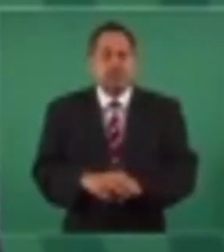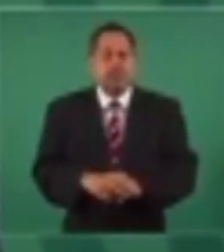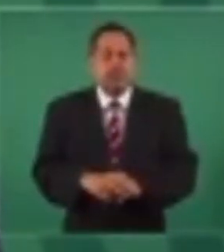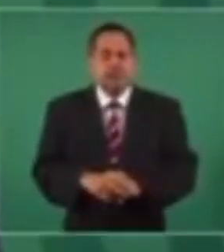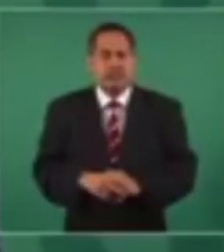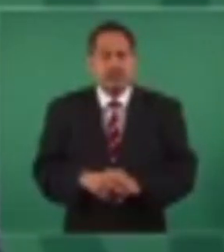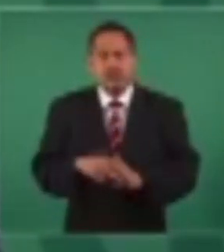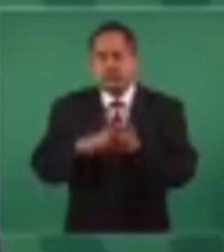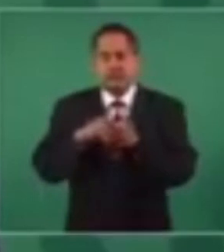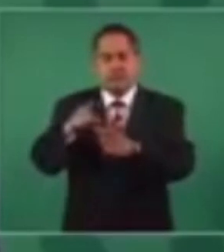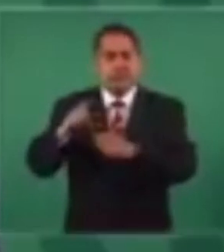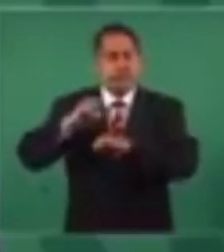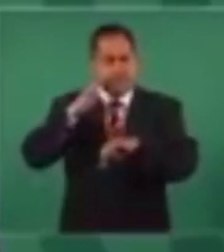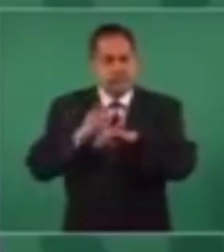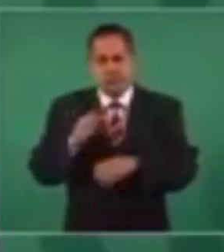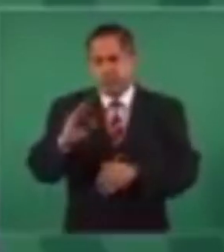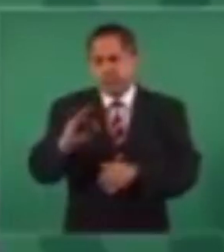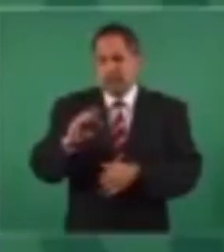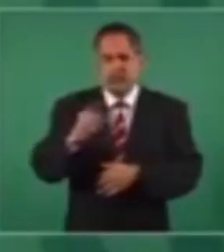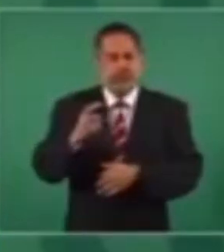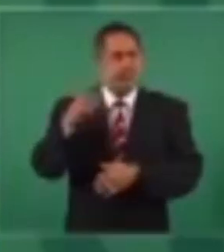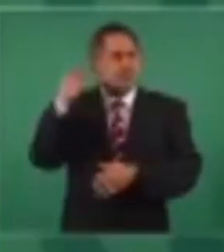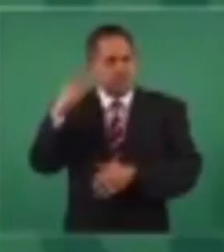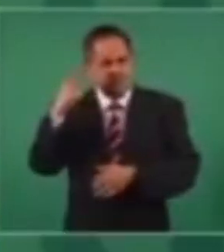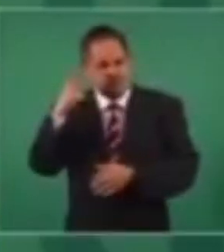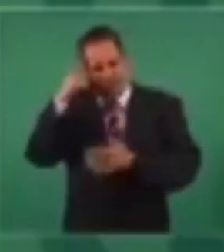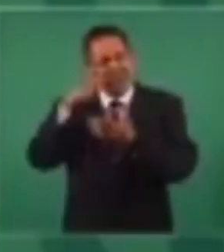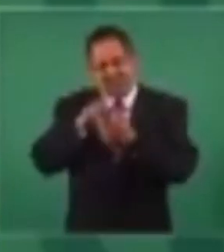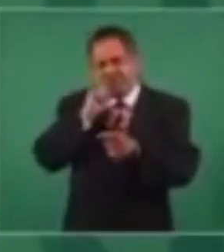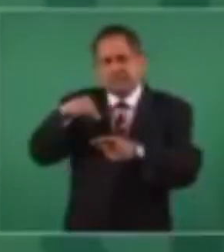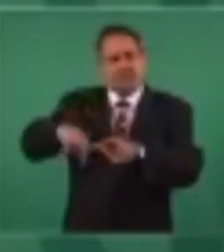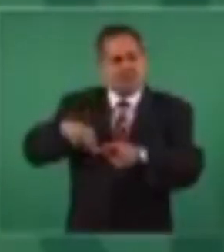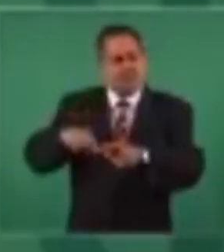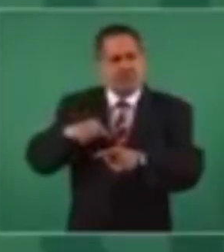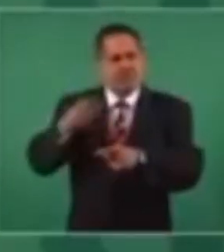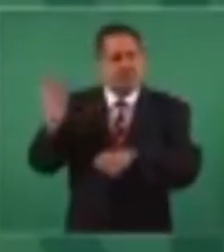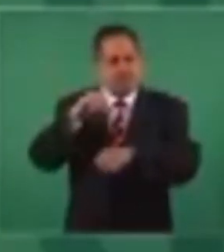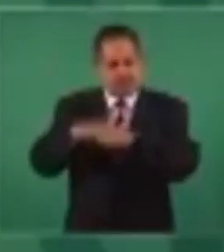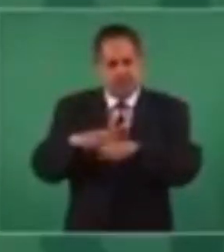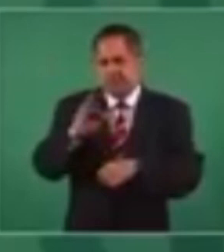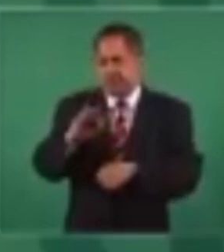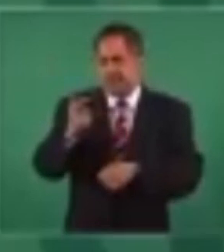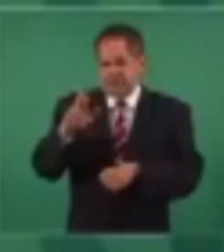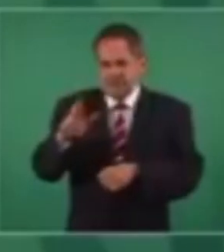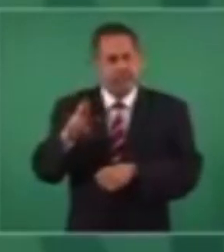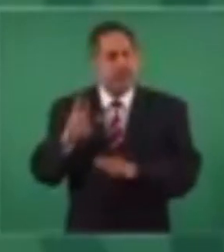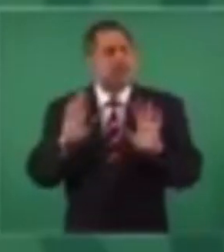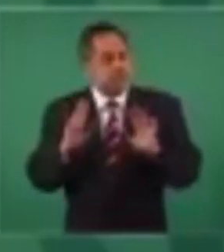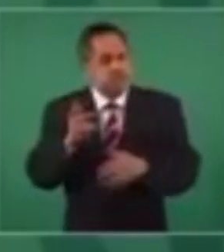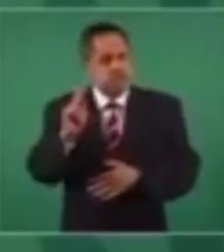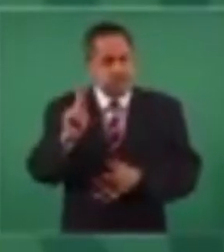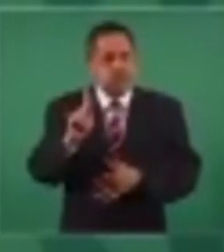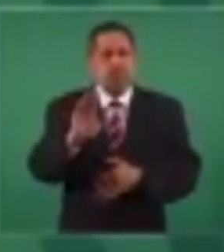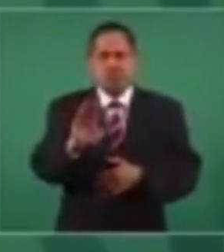En la Fiscalía de Puebla y creo que también en la Fiscalía General de la República. Pero